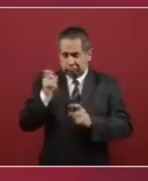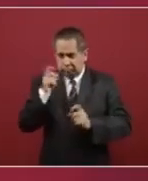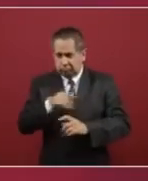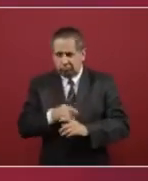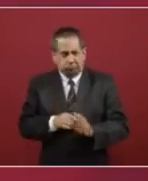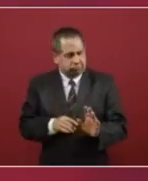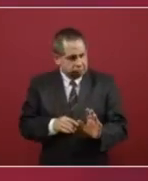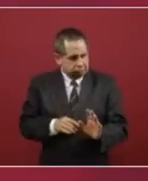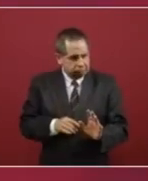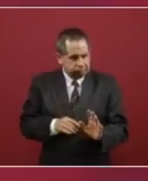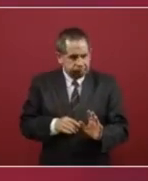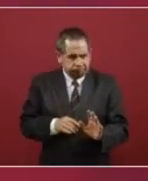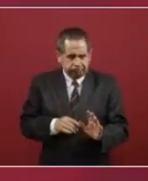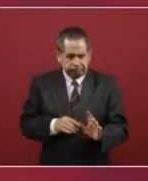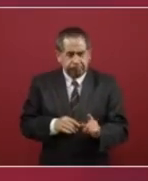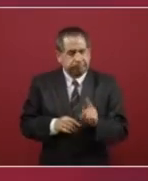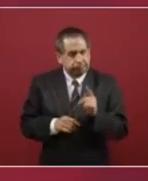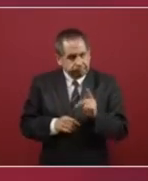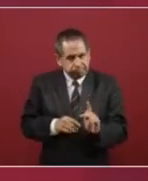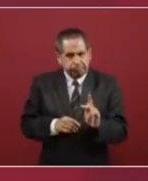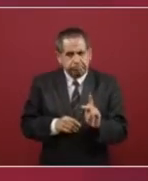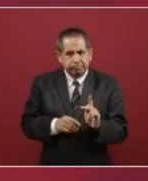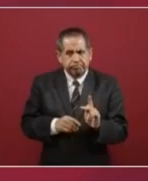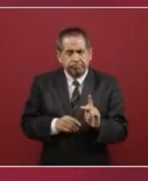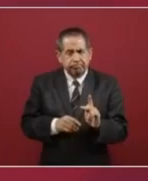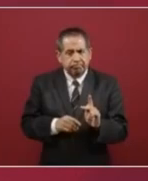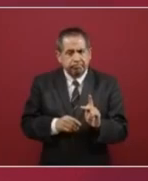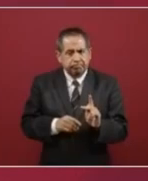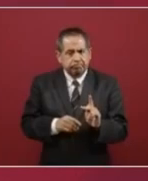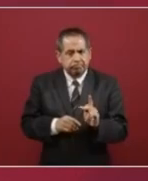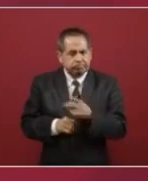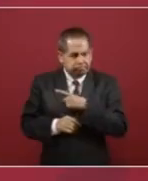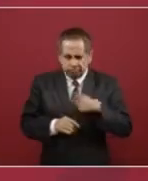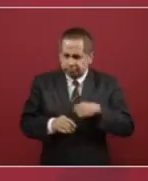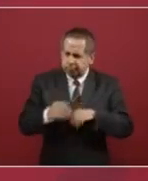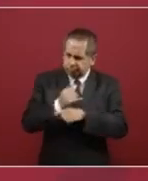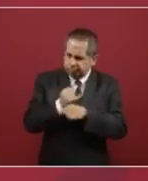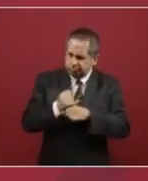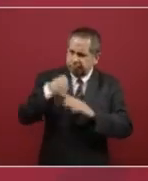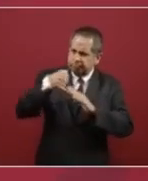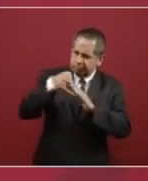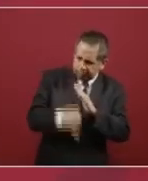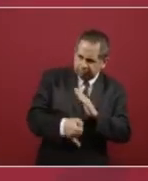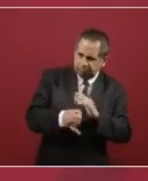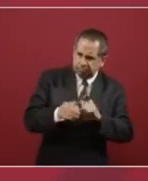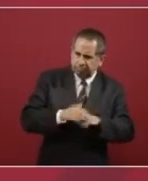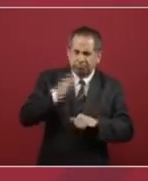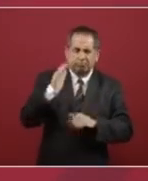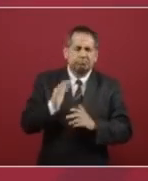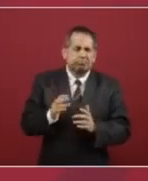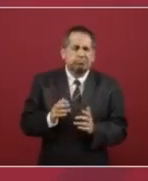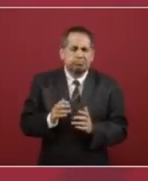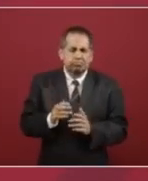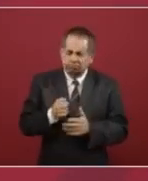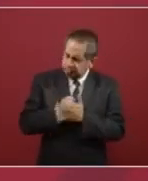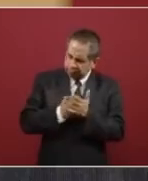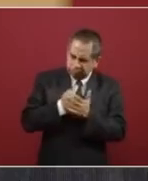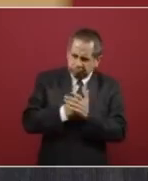Pero hay que indagar, hay que